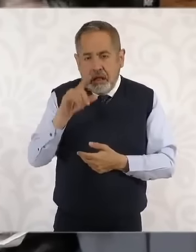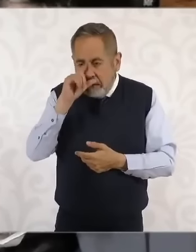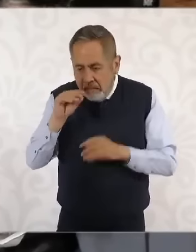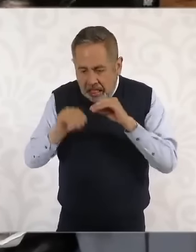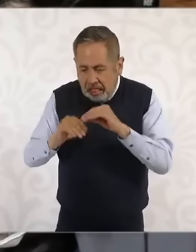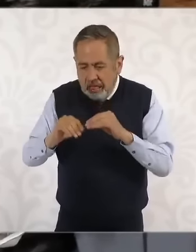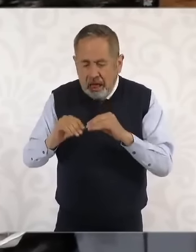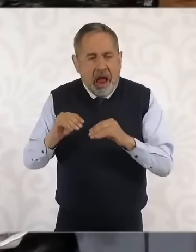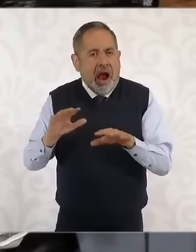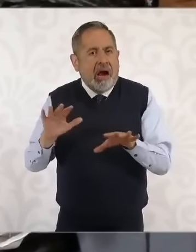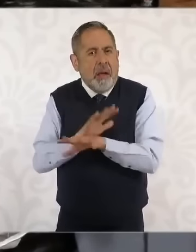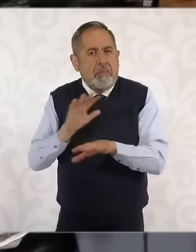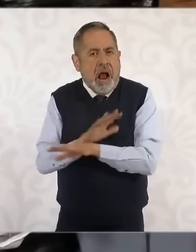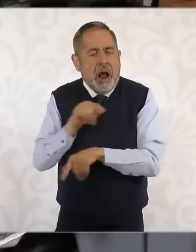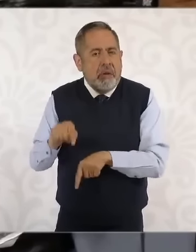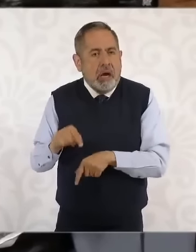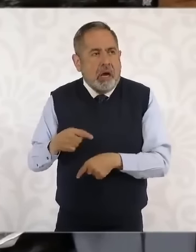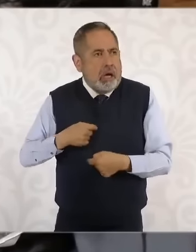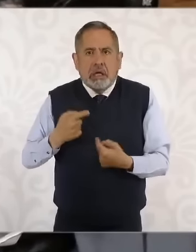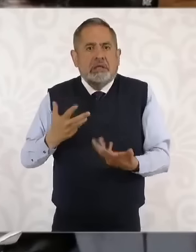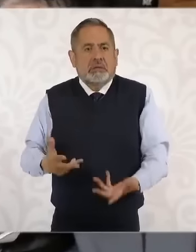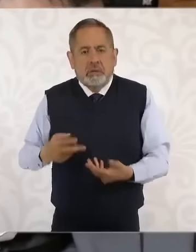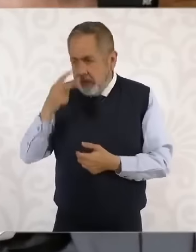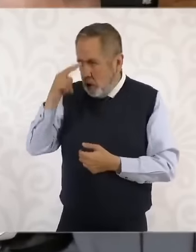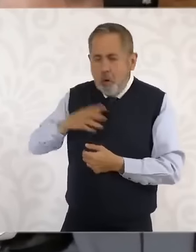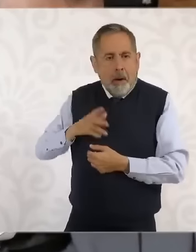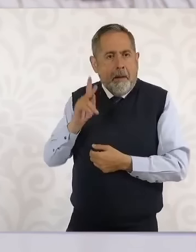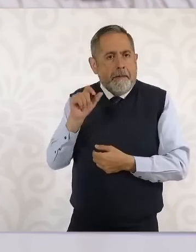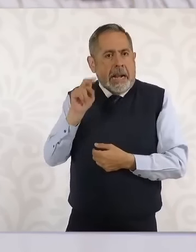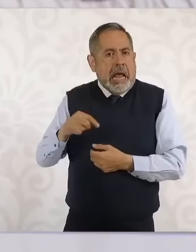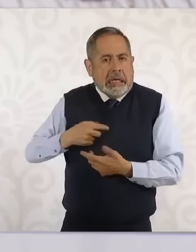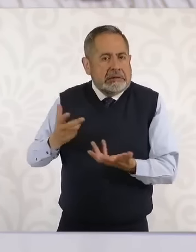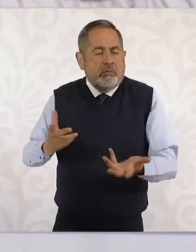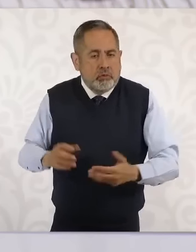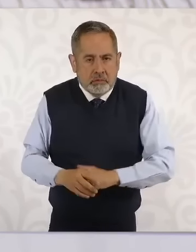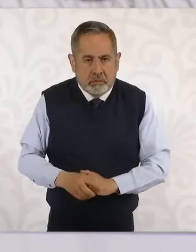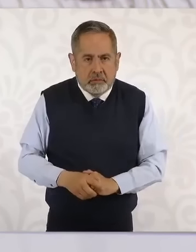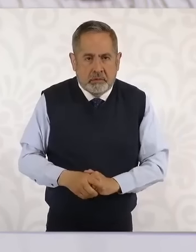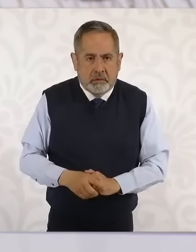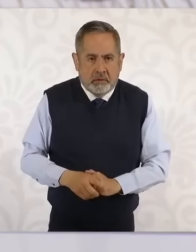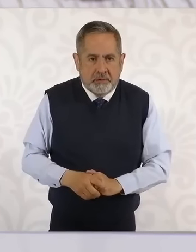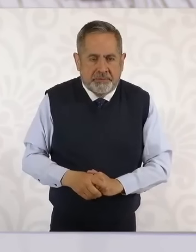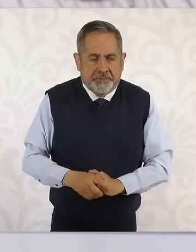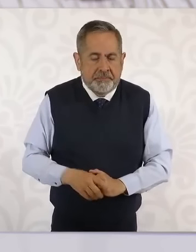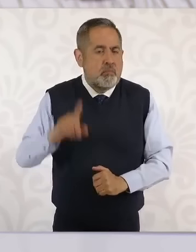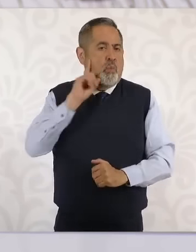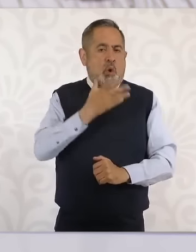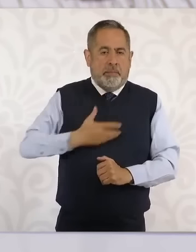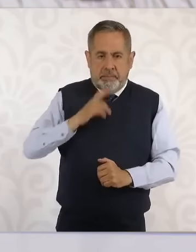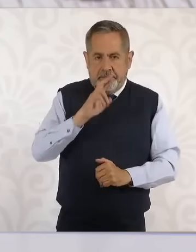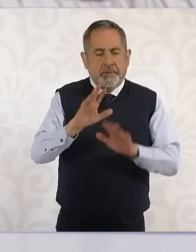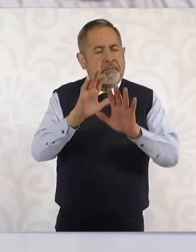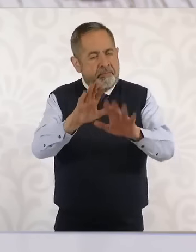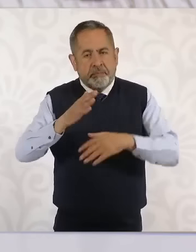el momento, ¿cuál es el planteamiento del plan, presidente? Bueno, nosotros nos reunimos cada semana